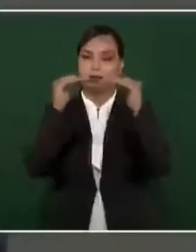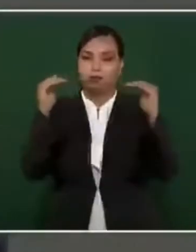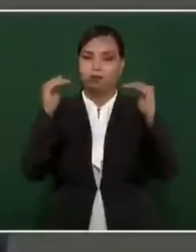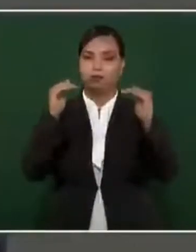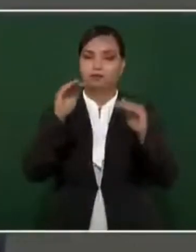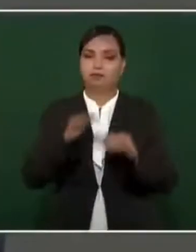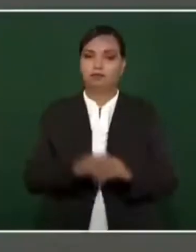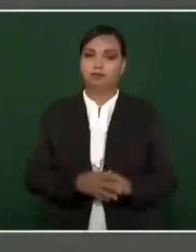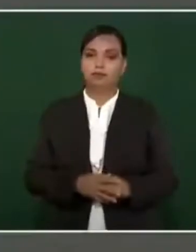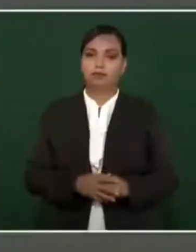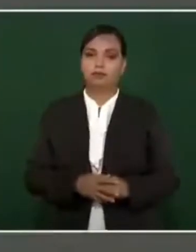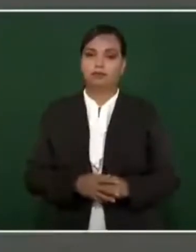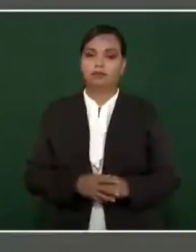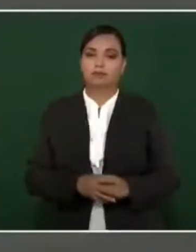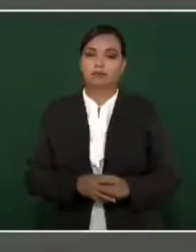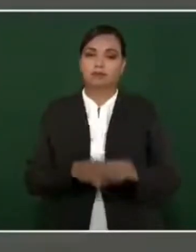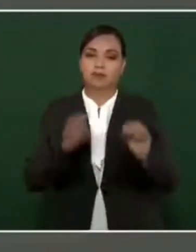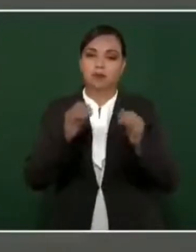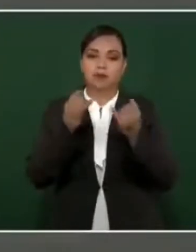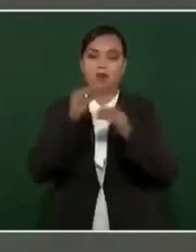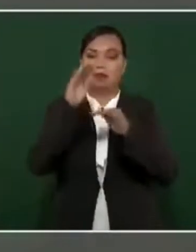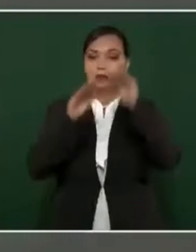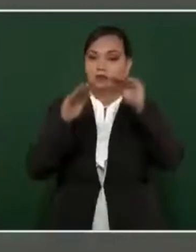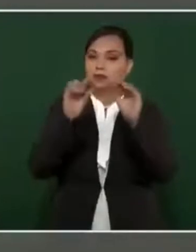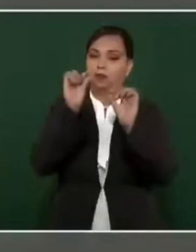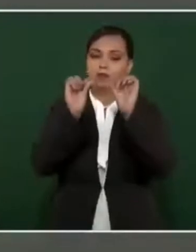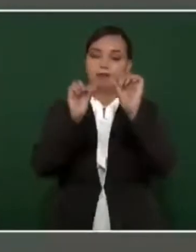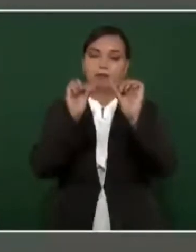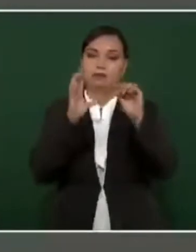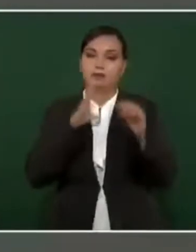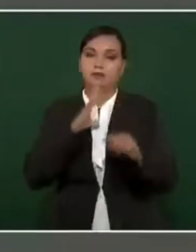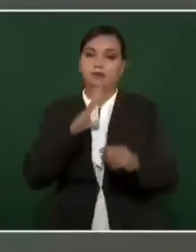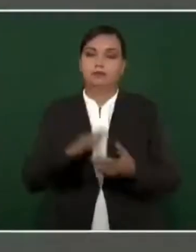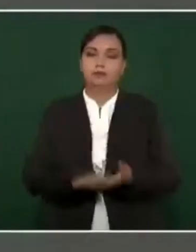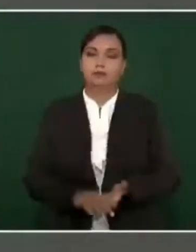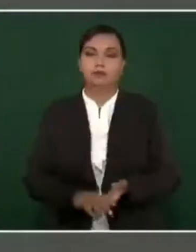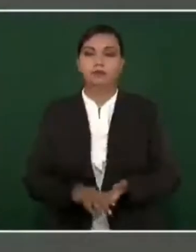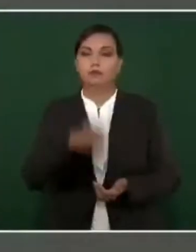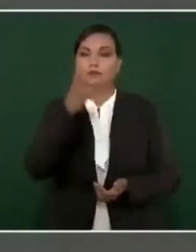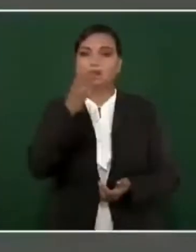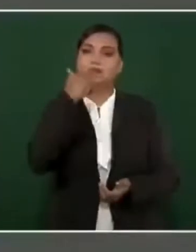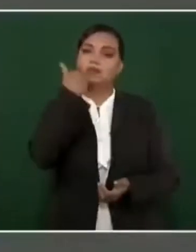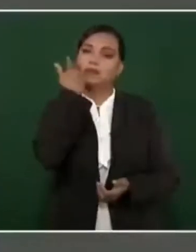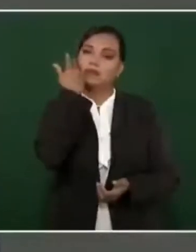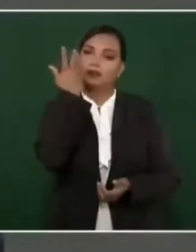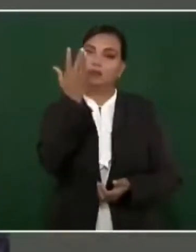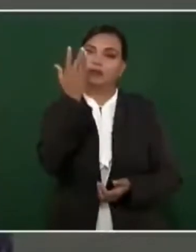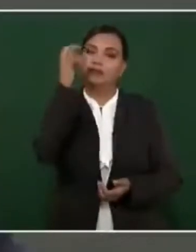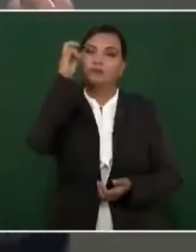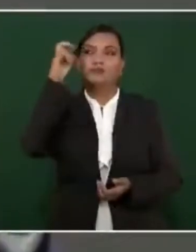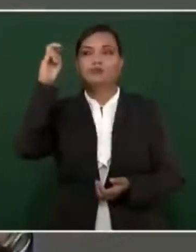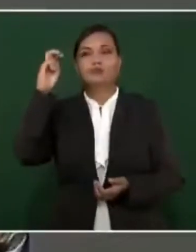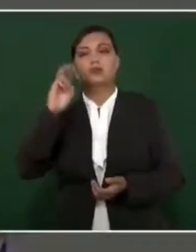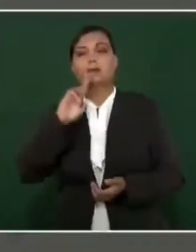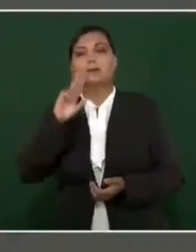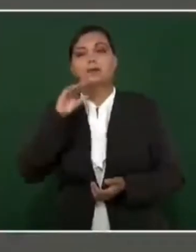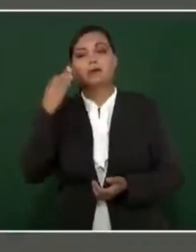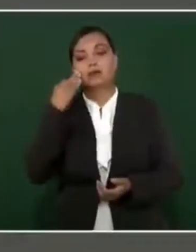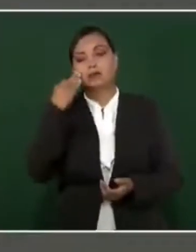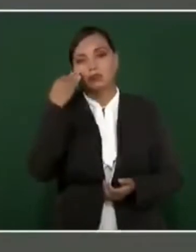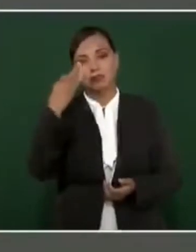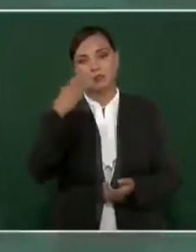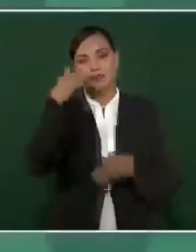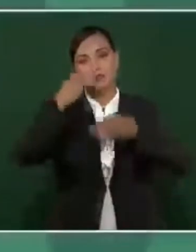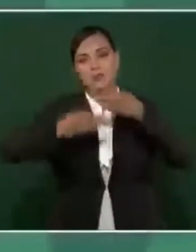Y a eso aspiro, a que el tiempo que nos falta sigamos reduciendo esa